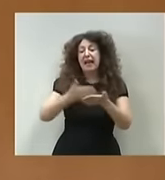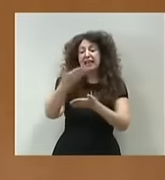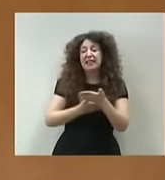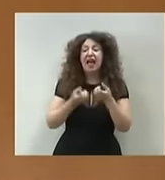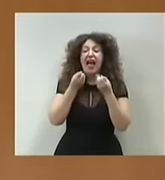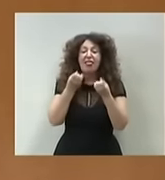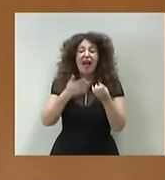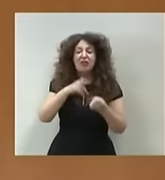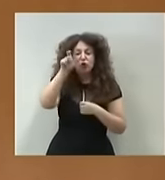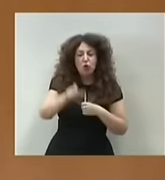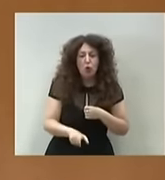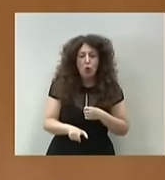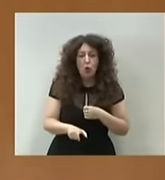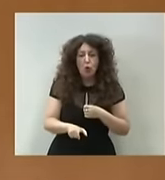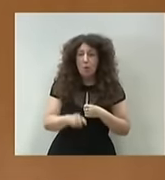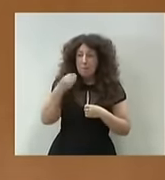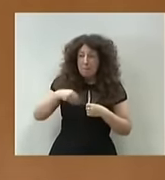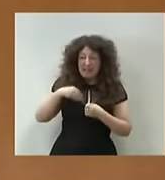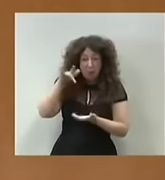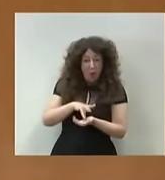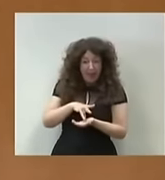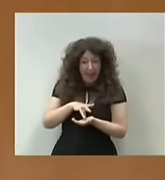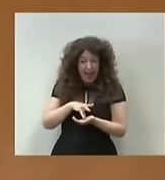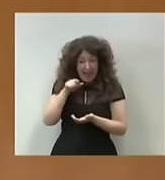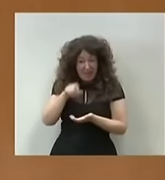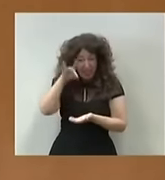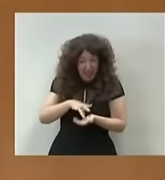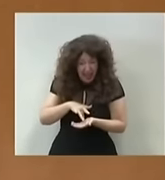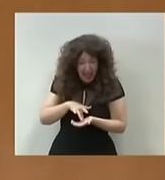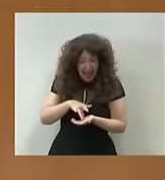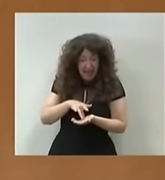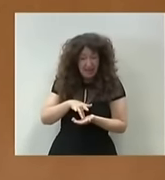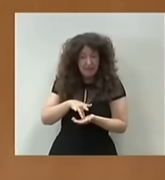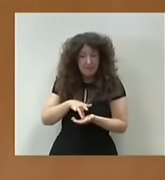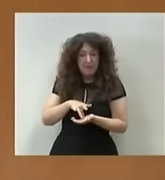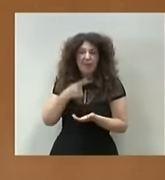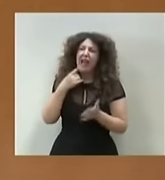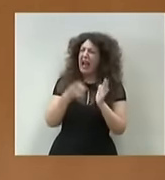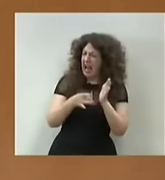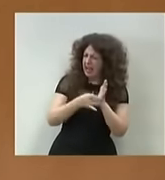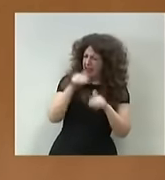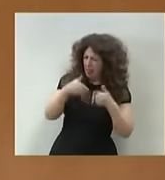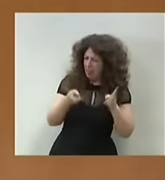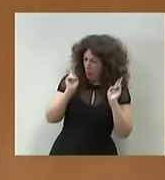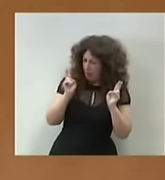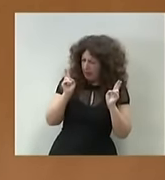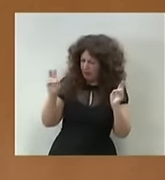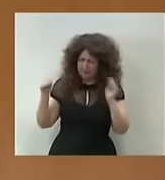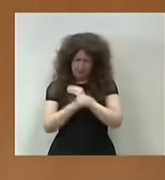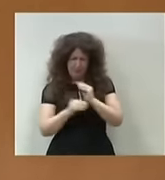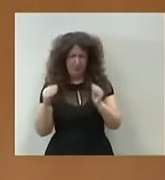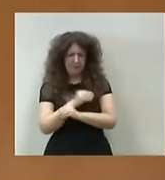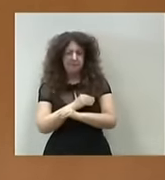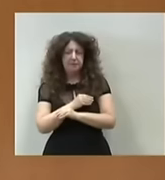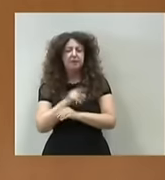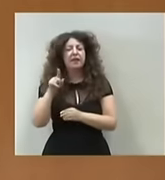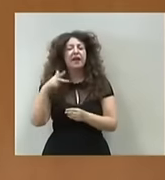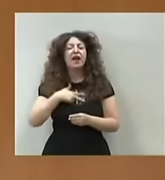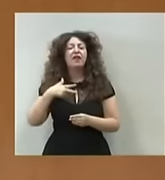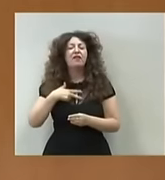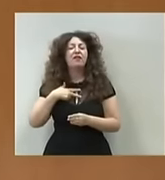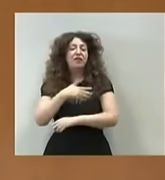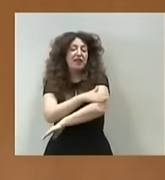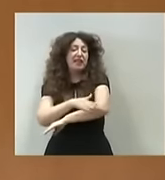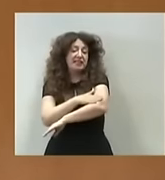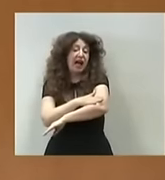reservados de un contribuyente. El mismo día, señora ministra, el mismo día. Claro, eso es calidad democrática, señora ministra, porque ustedes tienen a un fiscal del general del Estado